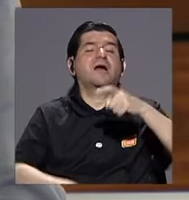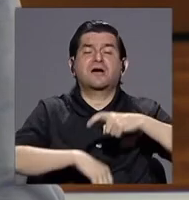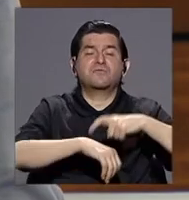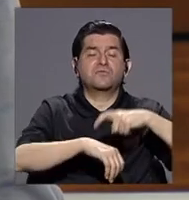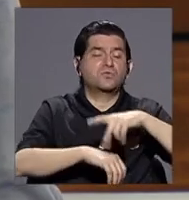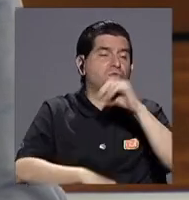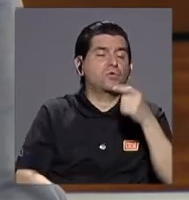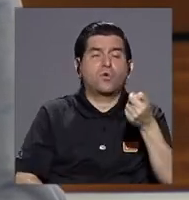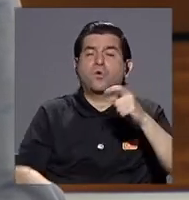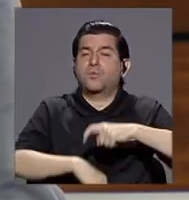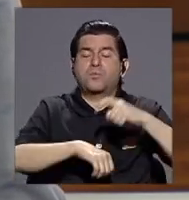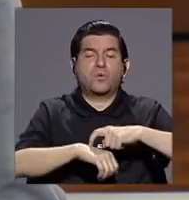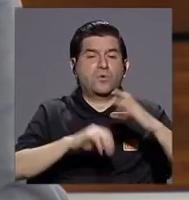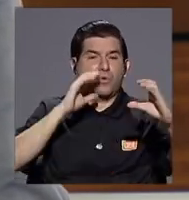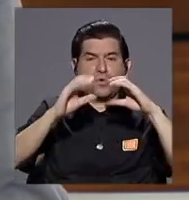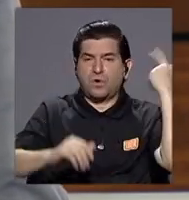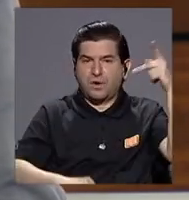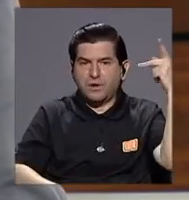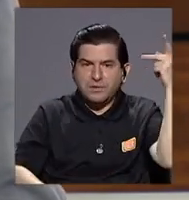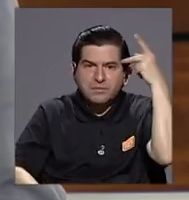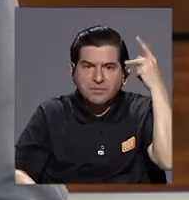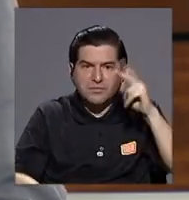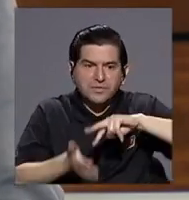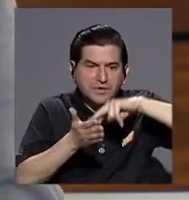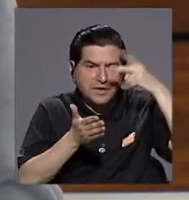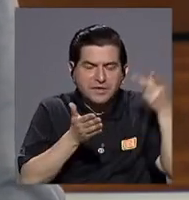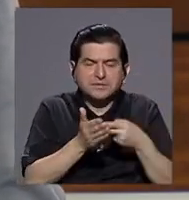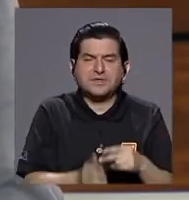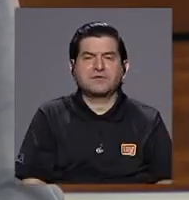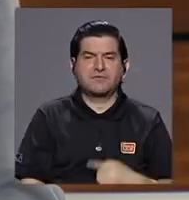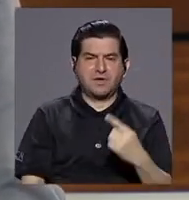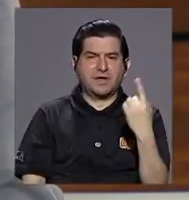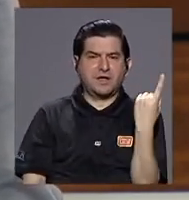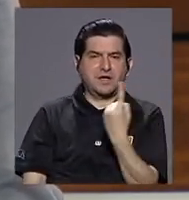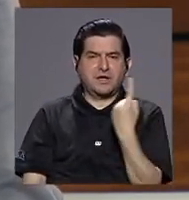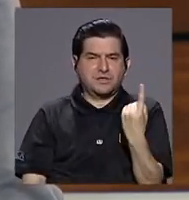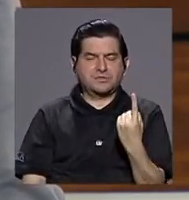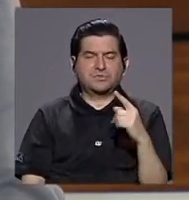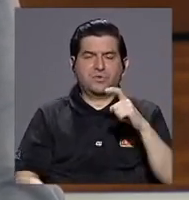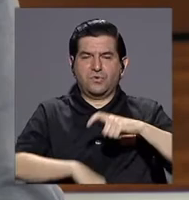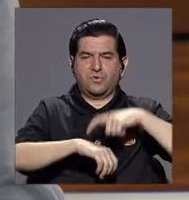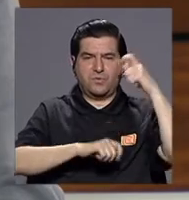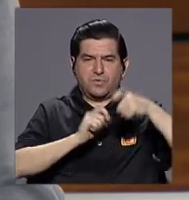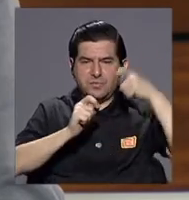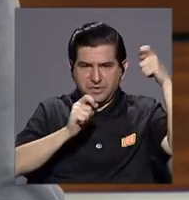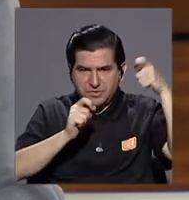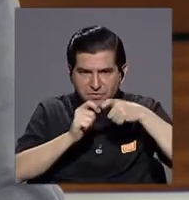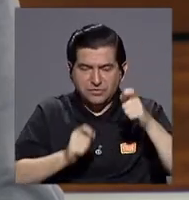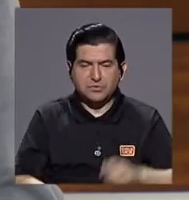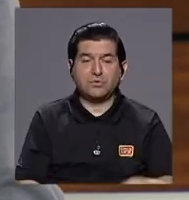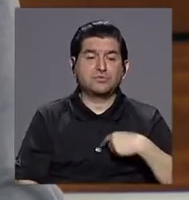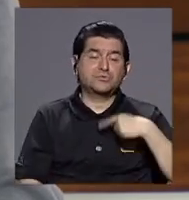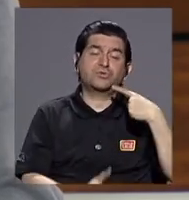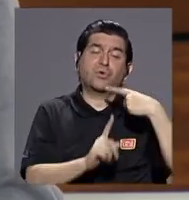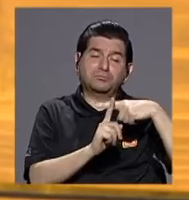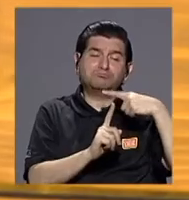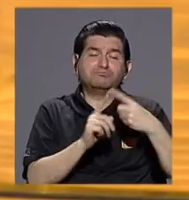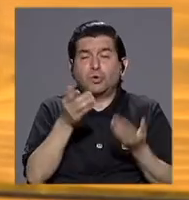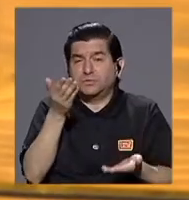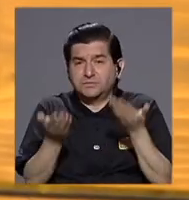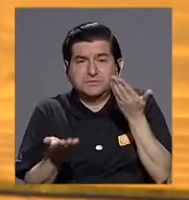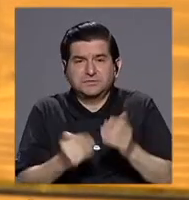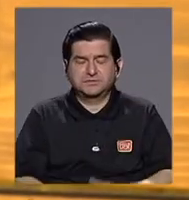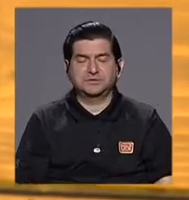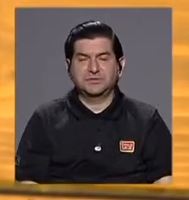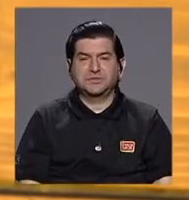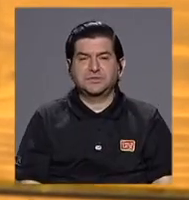corto plazo en temas de comunicación política significa una soledad en un momento determinado. Bueno, yo soy optimista en ese sentido y pienso